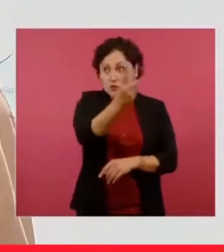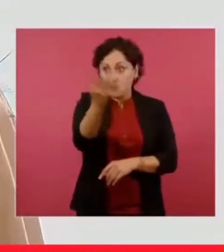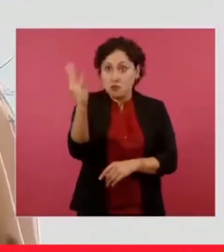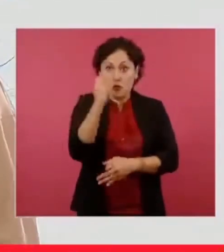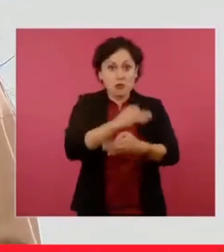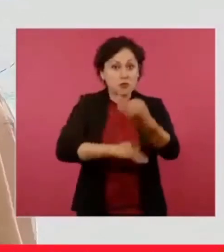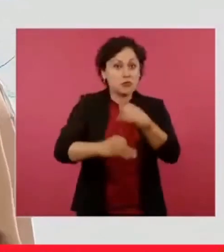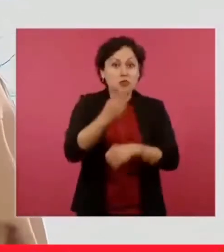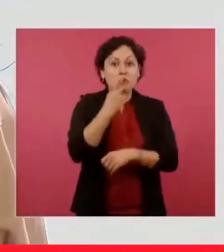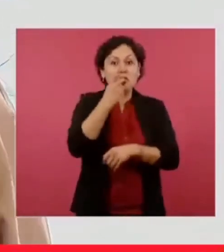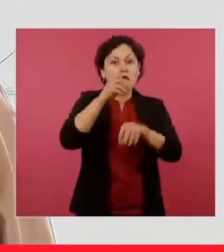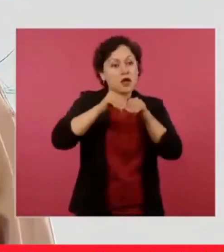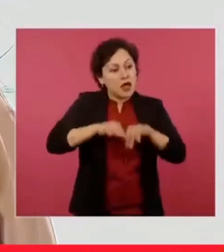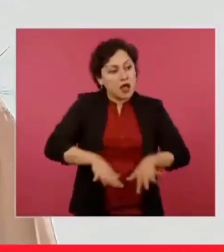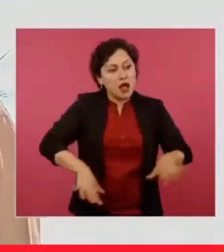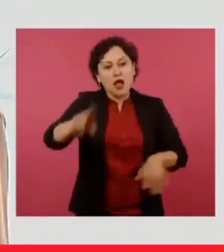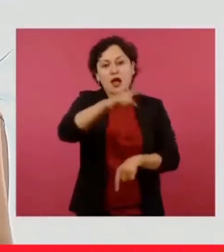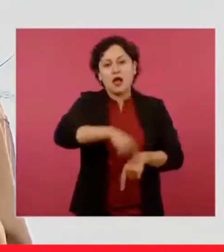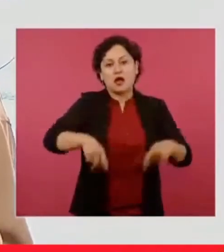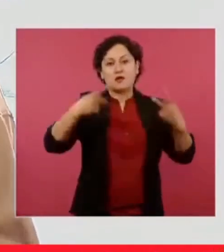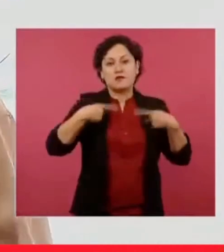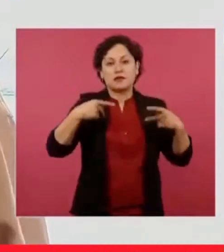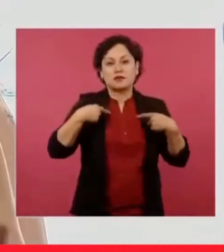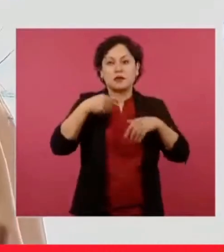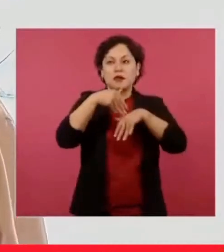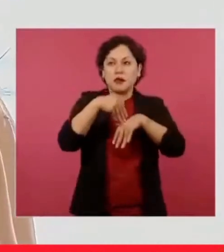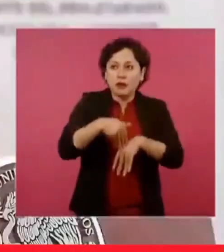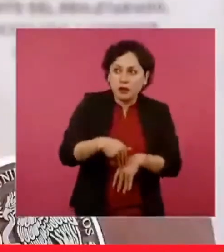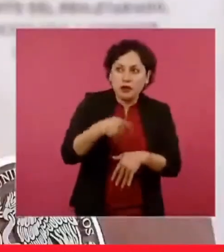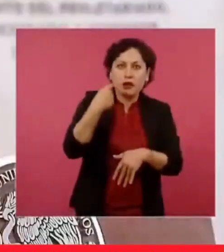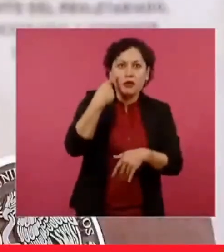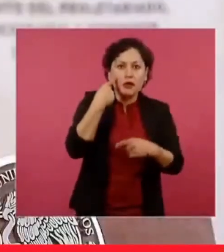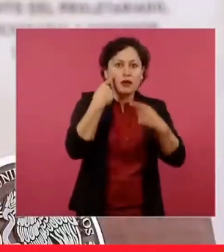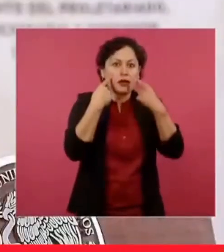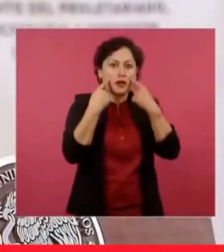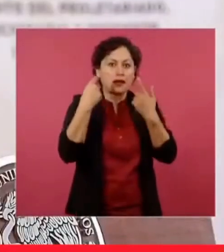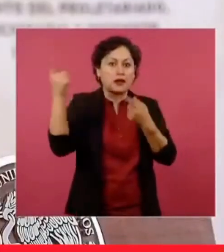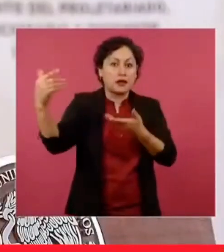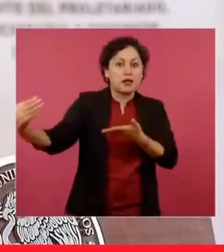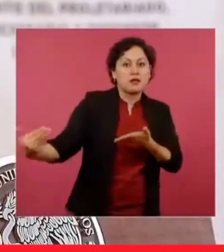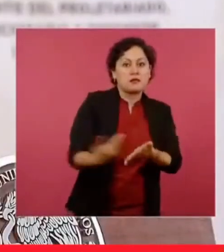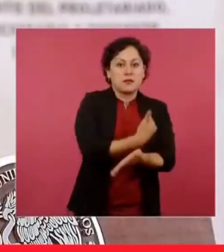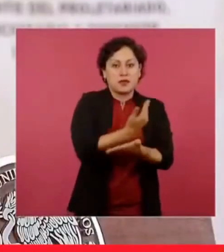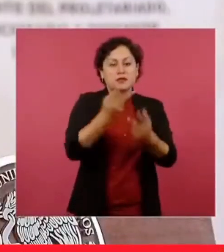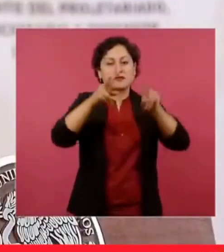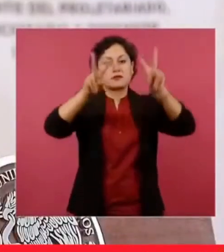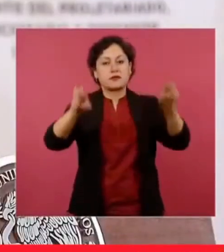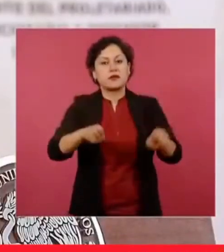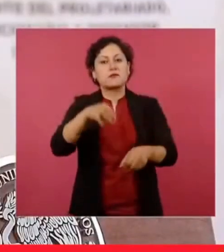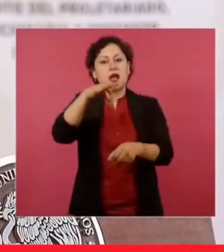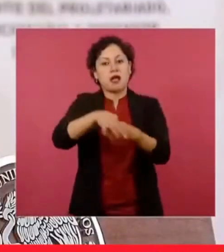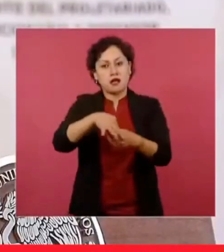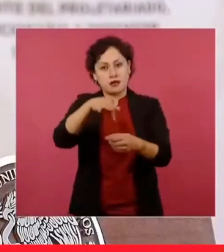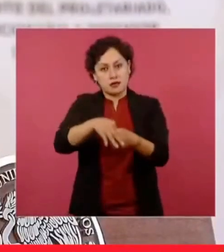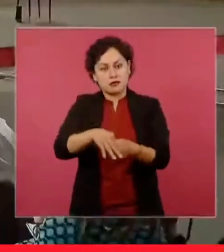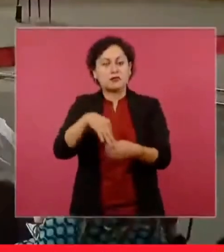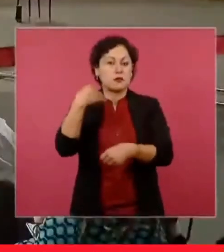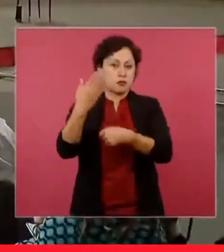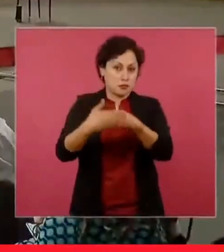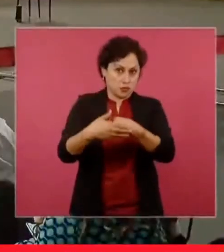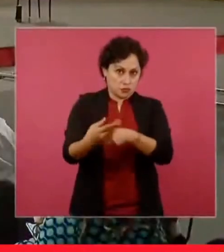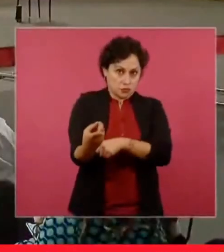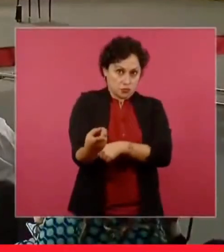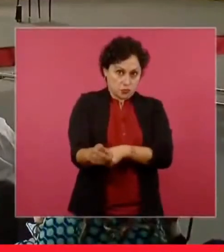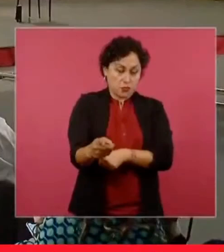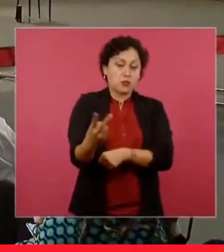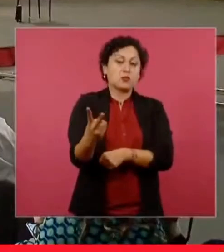en la opinión pública en México y en las elecciones que se llevarán a cabo el domingo próximo, 2 de junio. Al